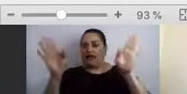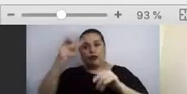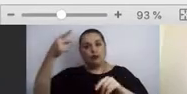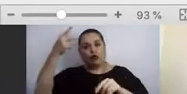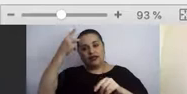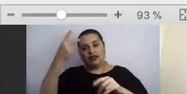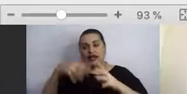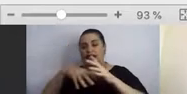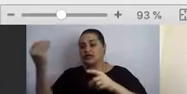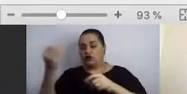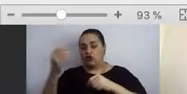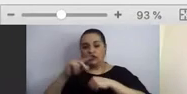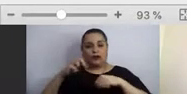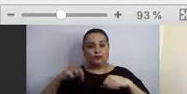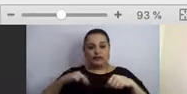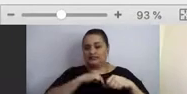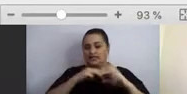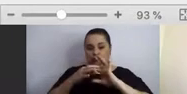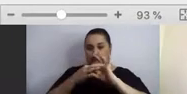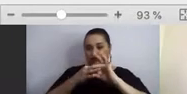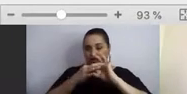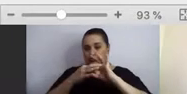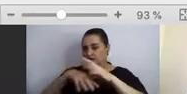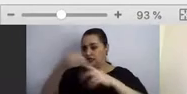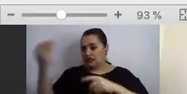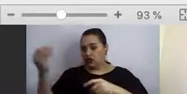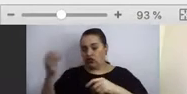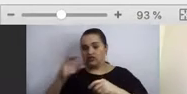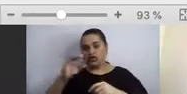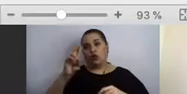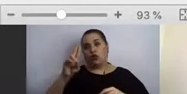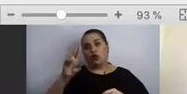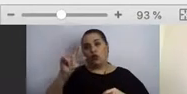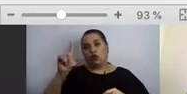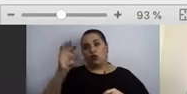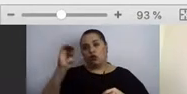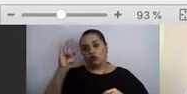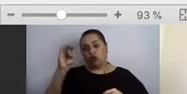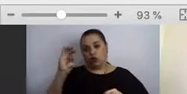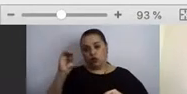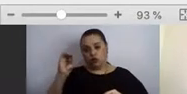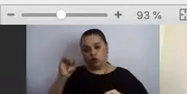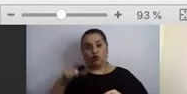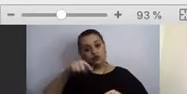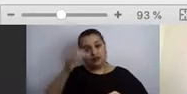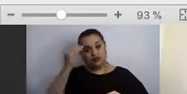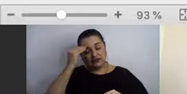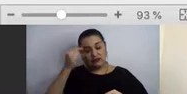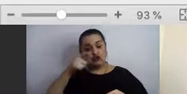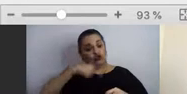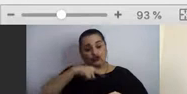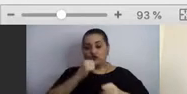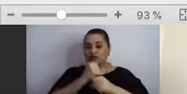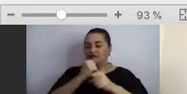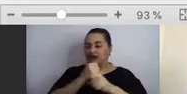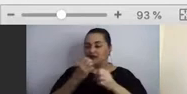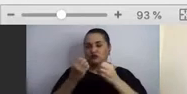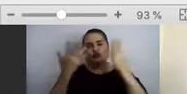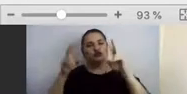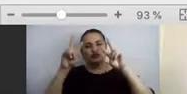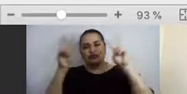Exterior del Ministerio de Relaciones Exteriores y Culto. Como ustedes saben, bueno, nosotros trabajamos en muchos temas de derechos